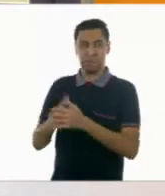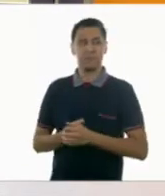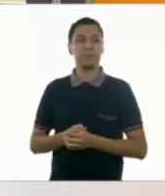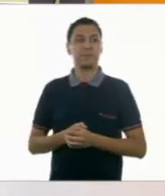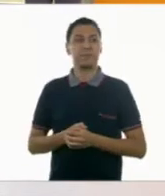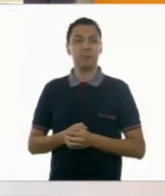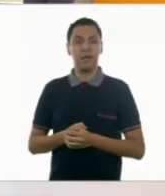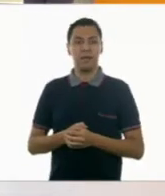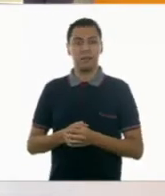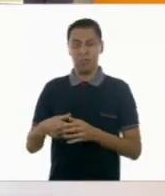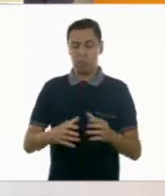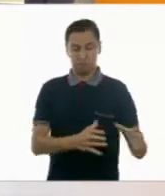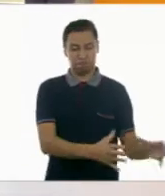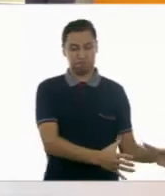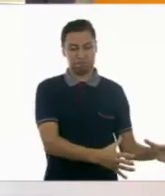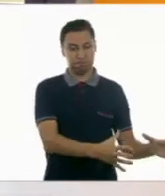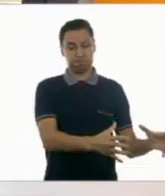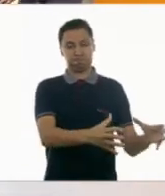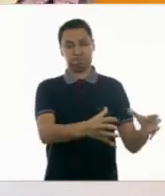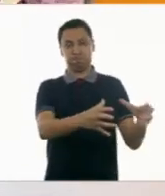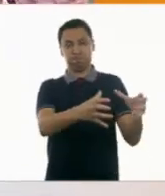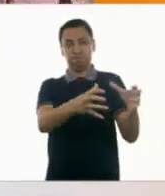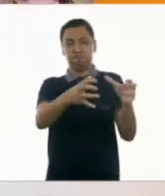Y ahora te lo voy a cambiar de altura.